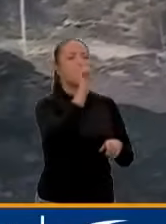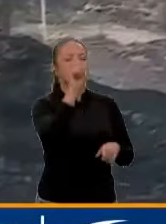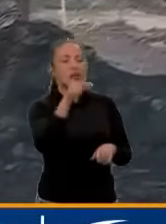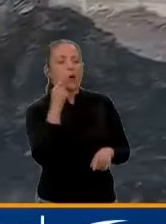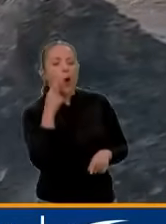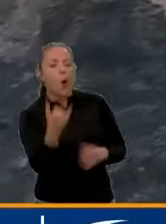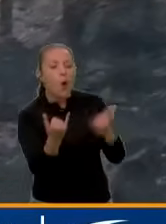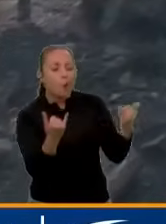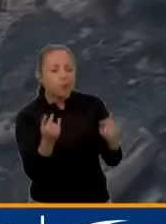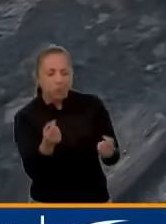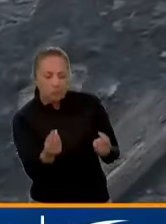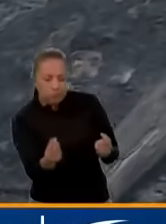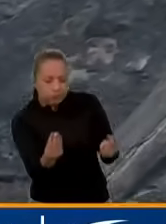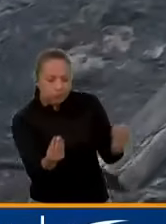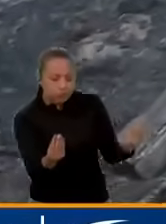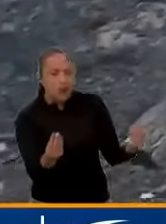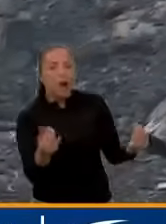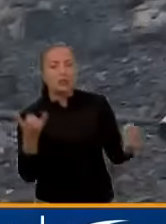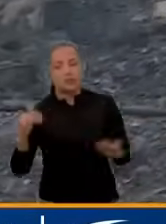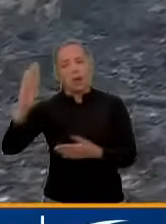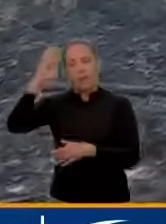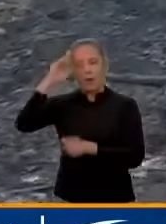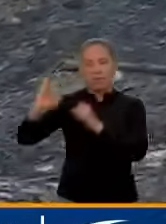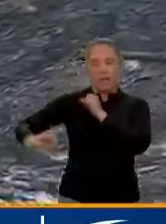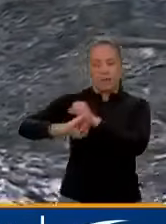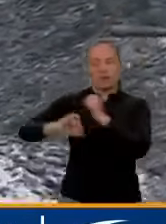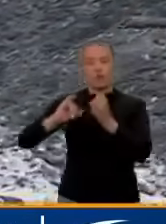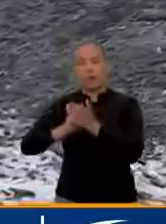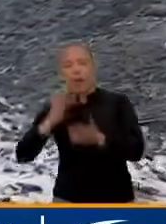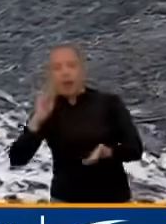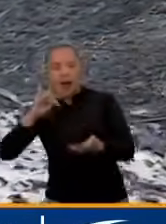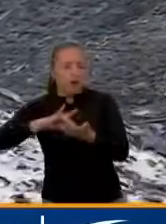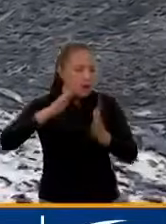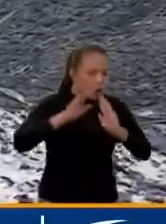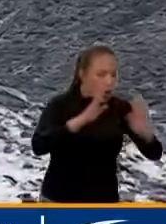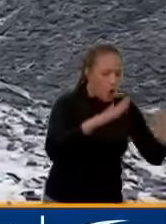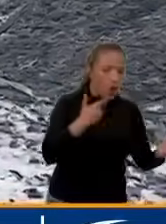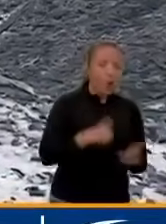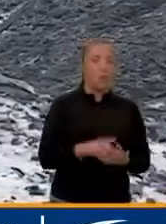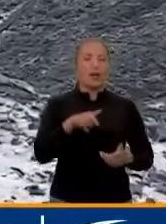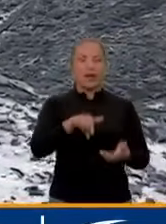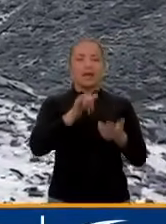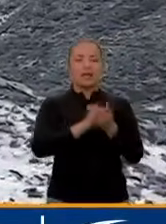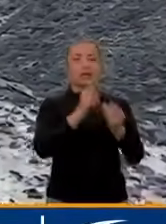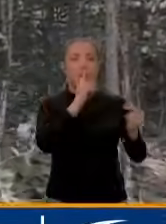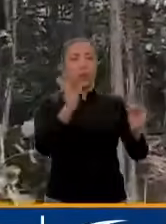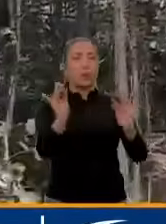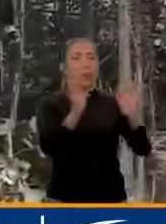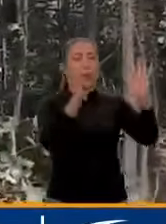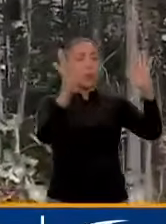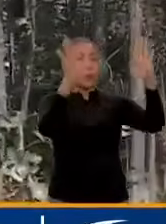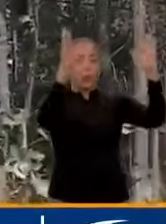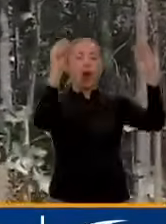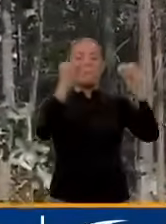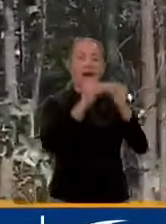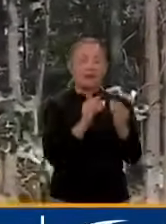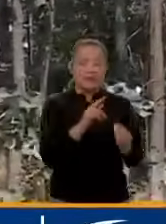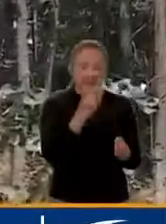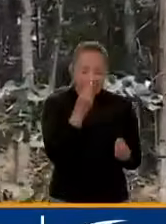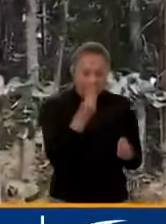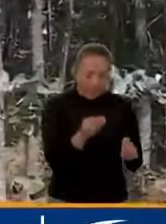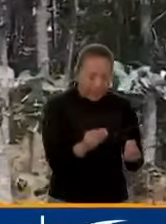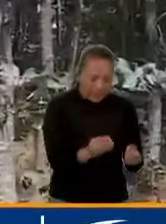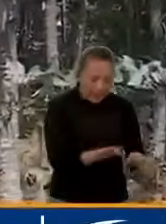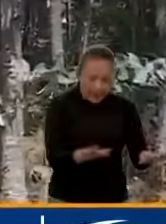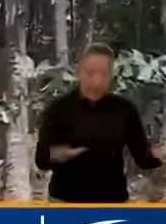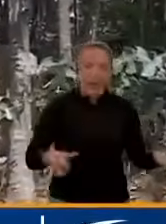Policía Nacional, se piensan intervenir. Cenizas y humo es el panorama a esta hora de la tarde en el